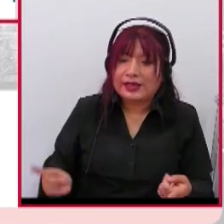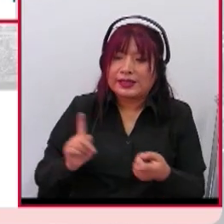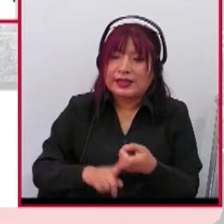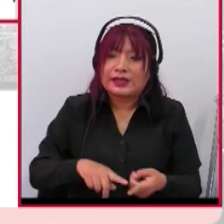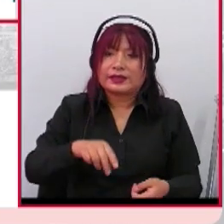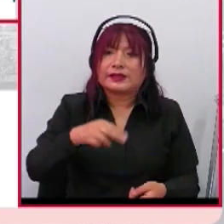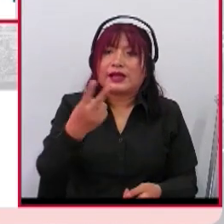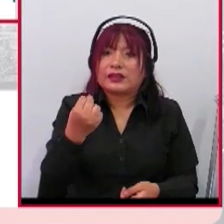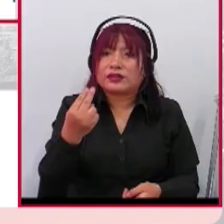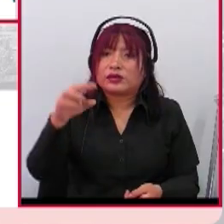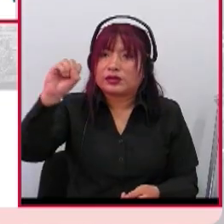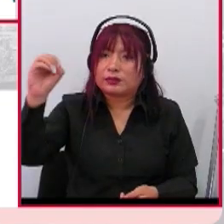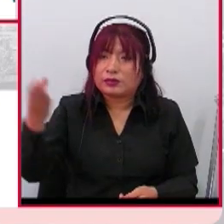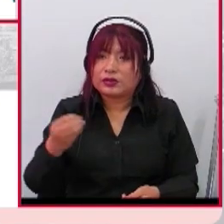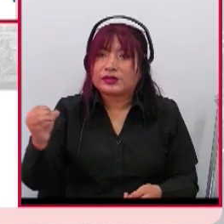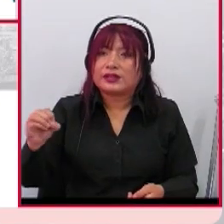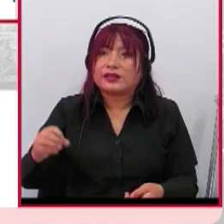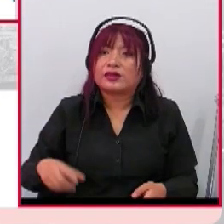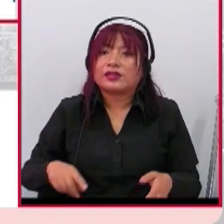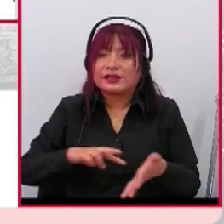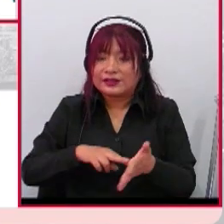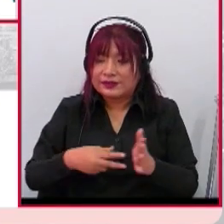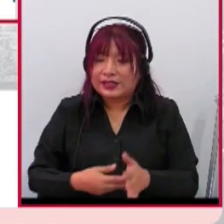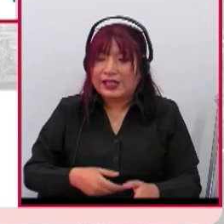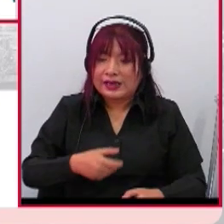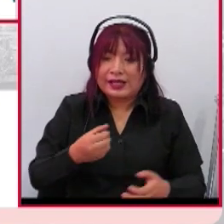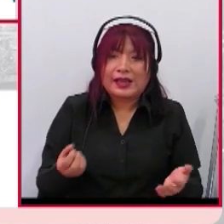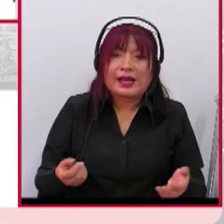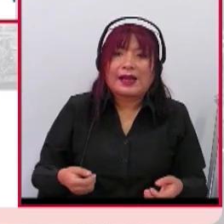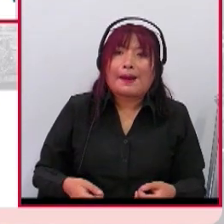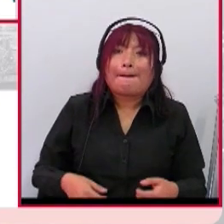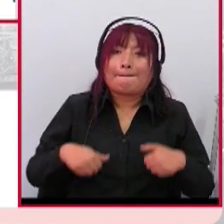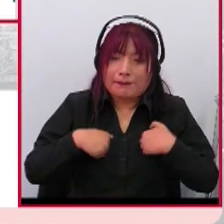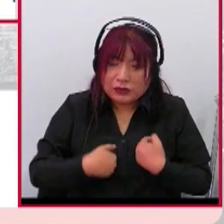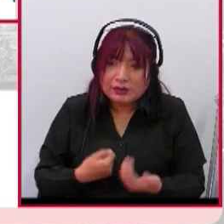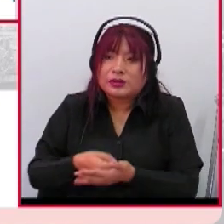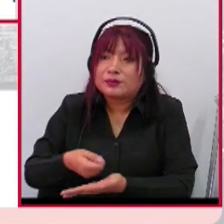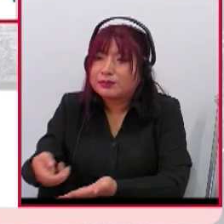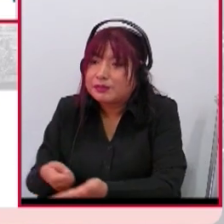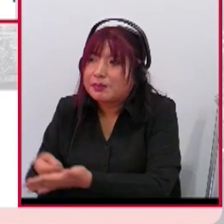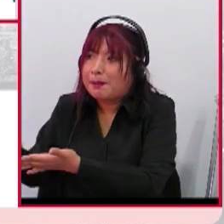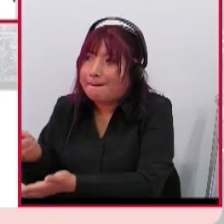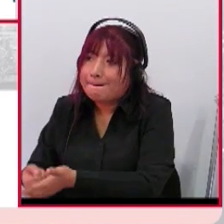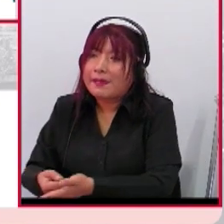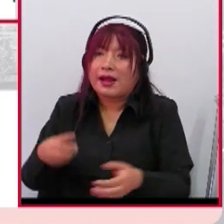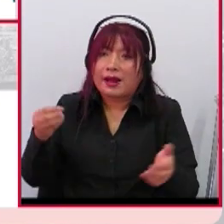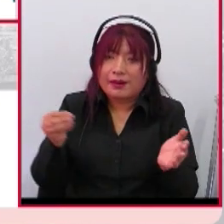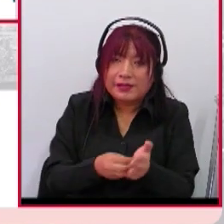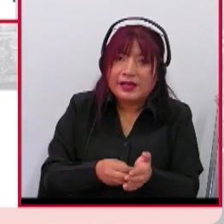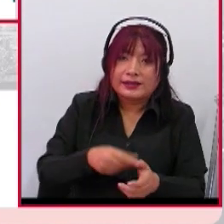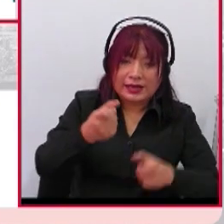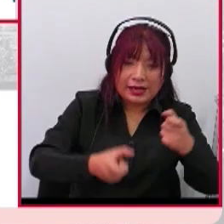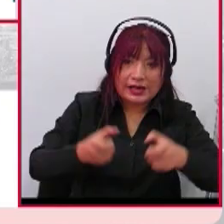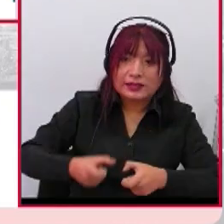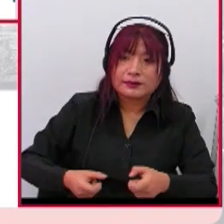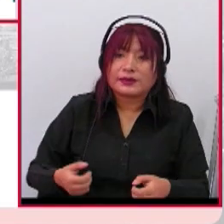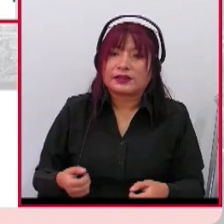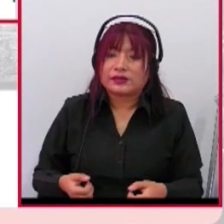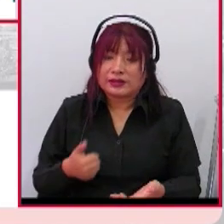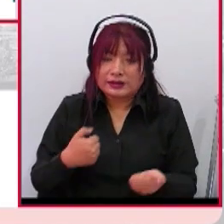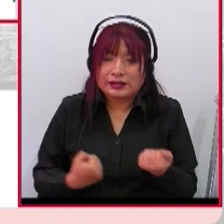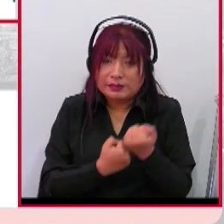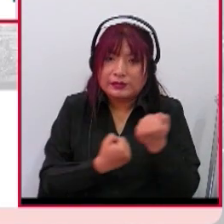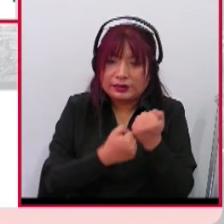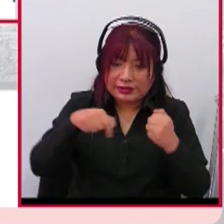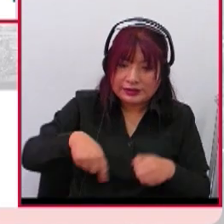como Mitsubishi y Anglo American. Y el costo operativo en la planta, a medida que lográbamos sostener la operación, las